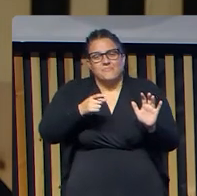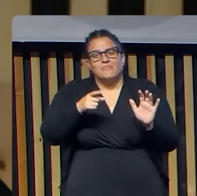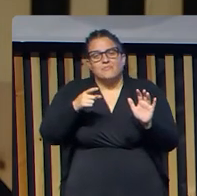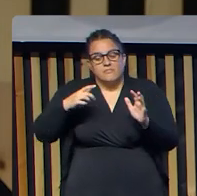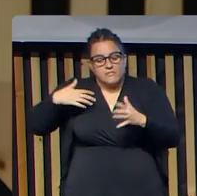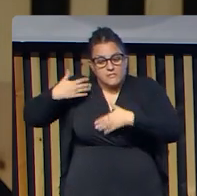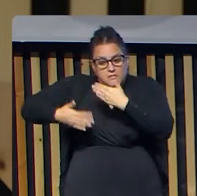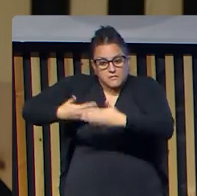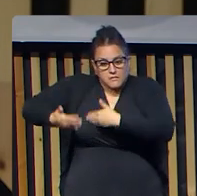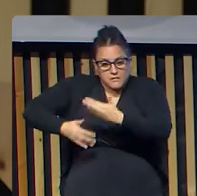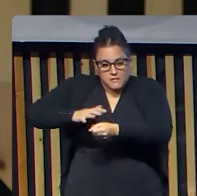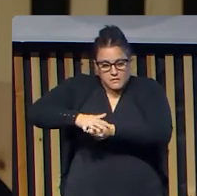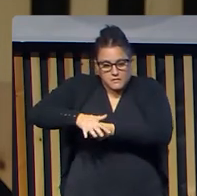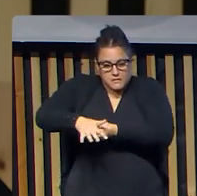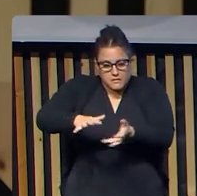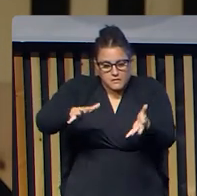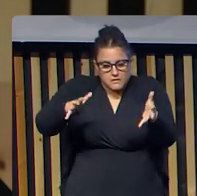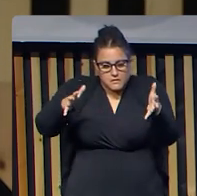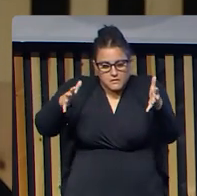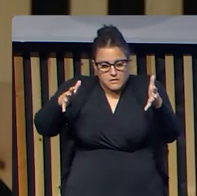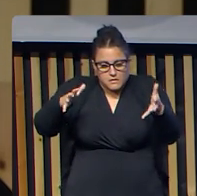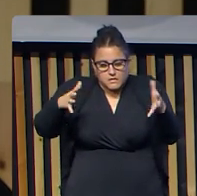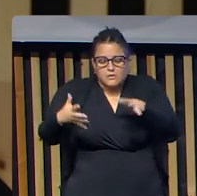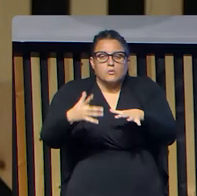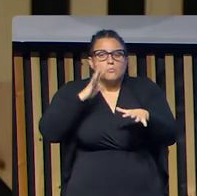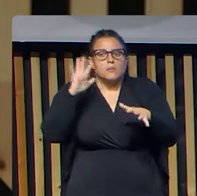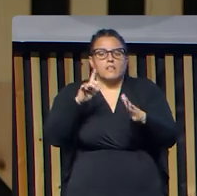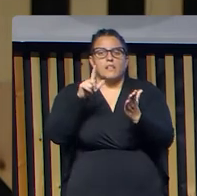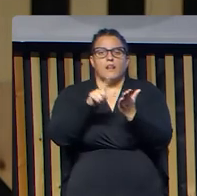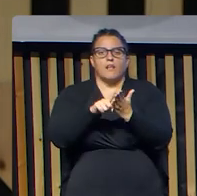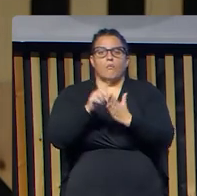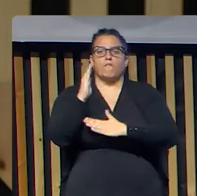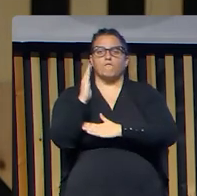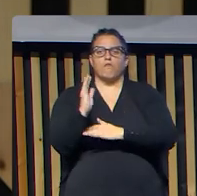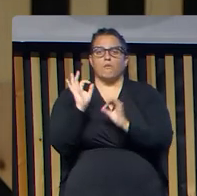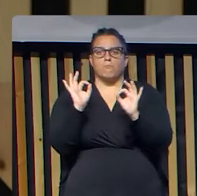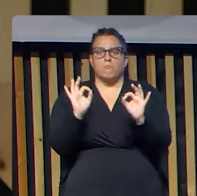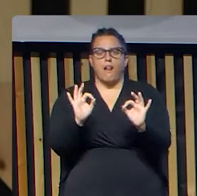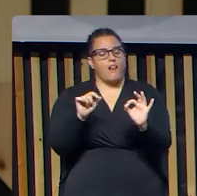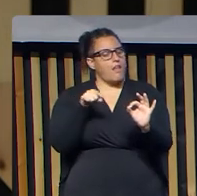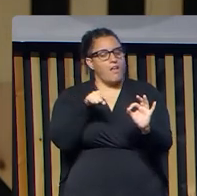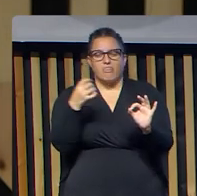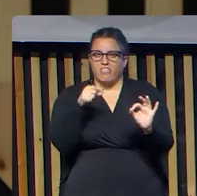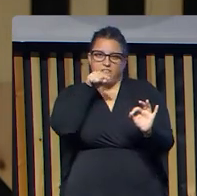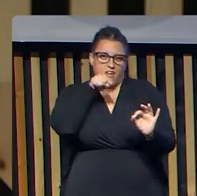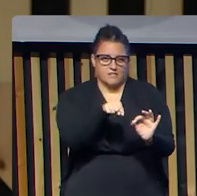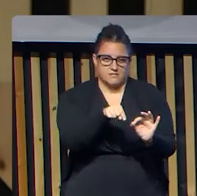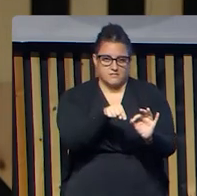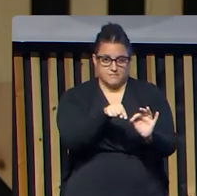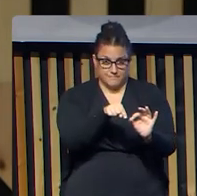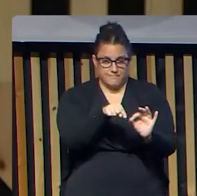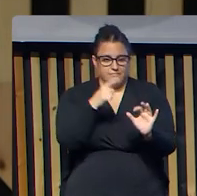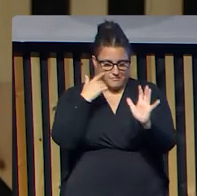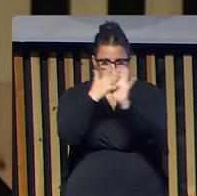me voy a explicar a mí me llaman desde desde el área de seguridad informática de la primera área de la primera